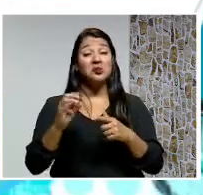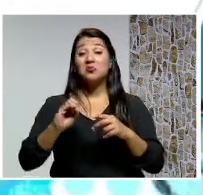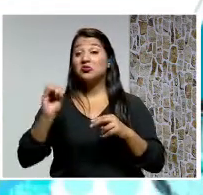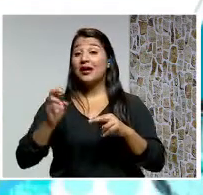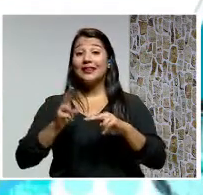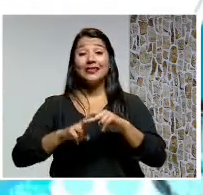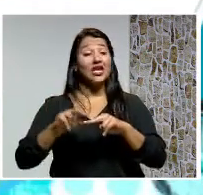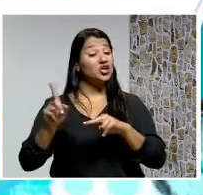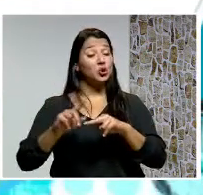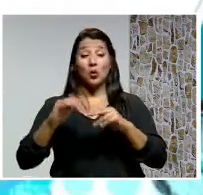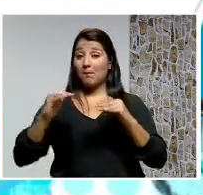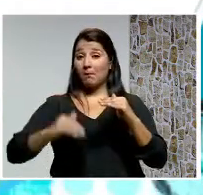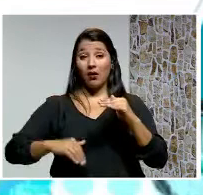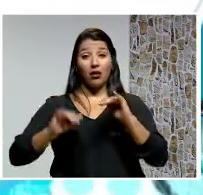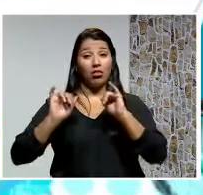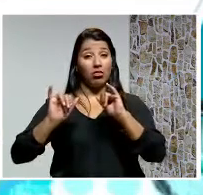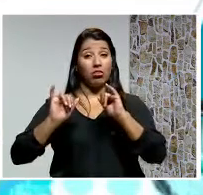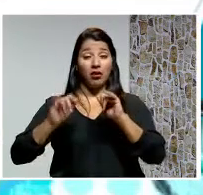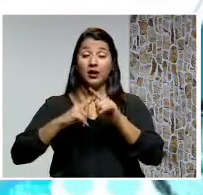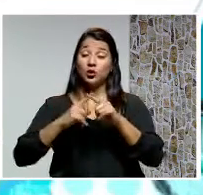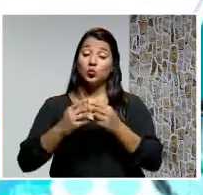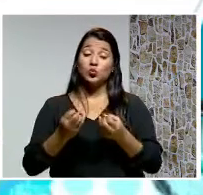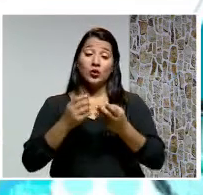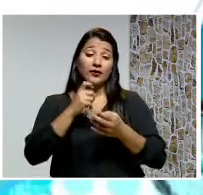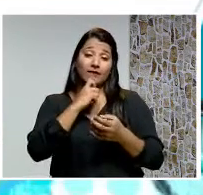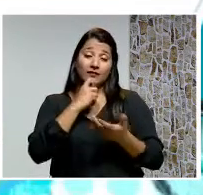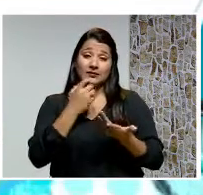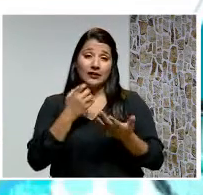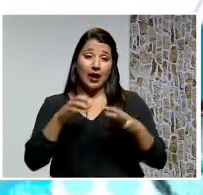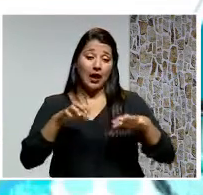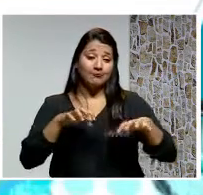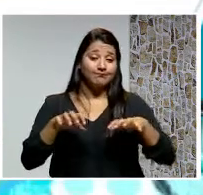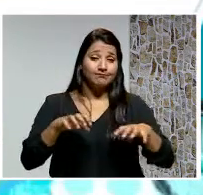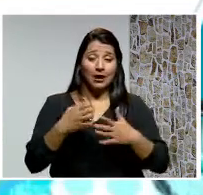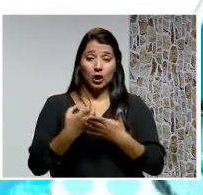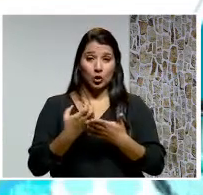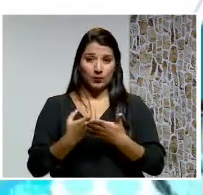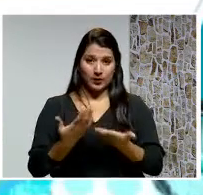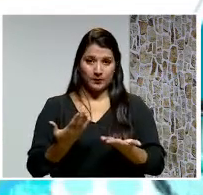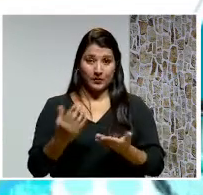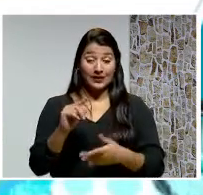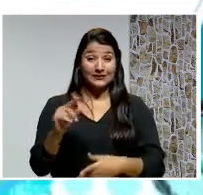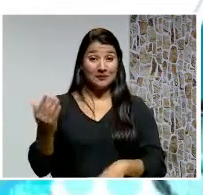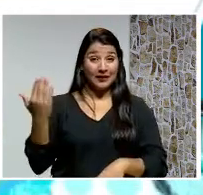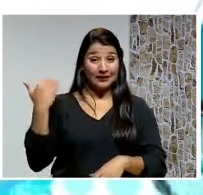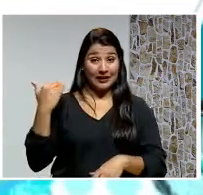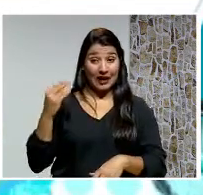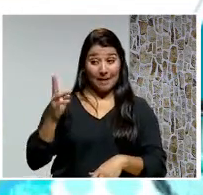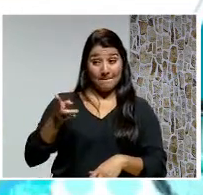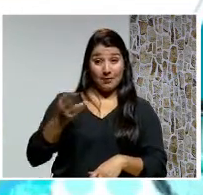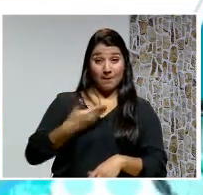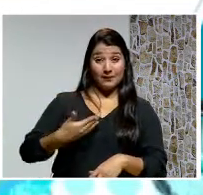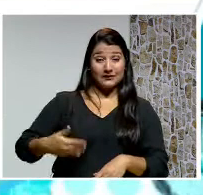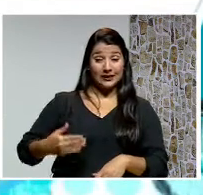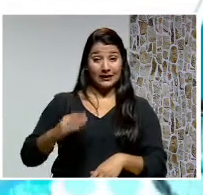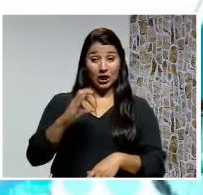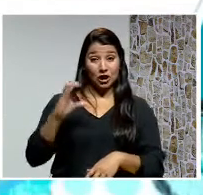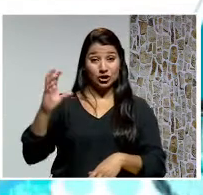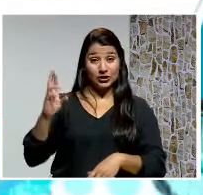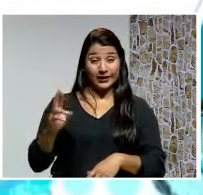política monetaria del Banco Central, pues es difícil esperar una reactivación. La semana anterior, el mismo presidente de la República